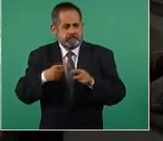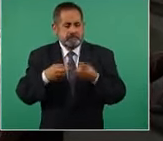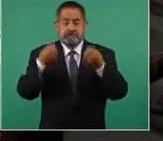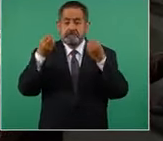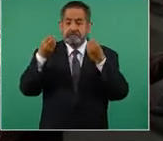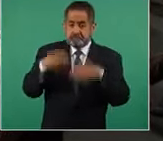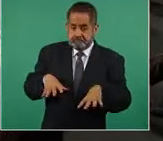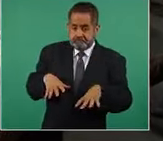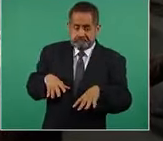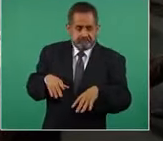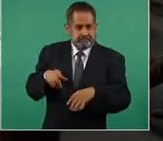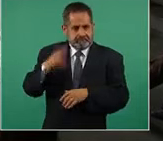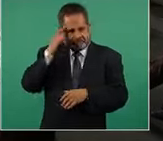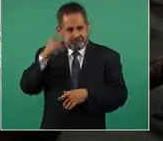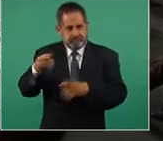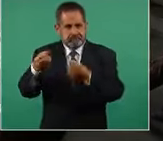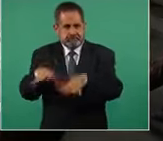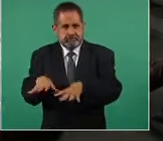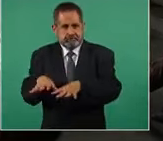perdieron